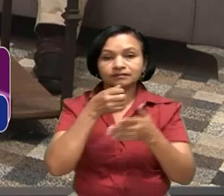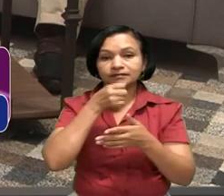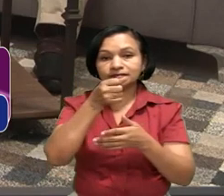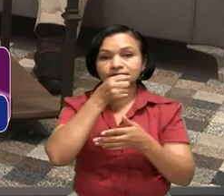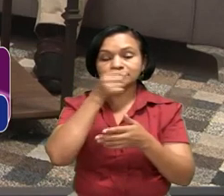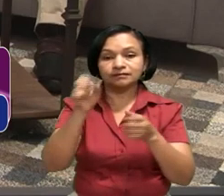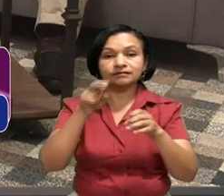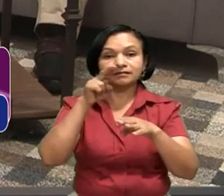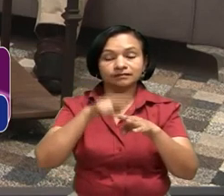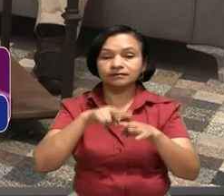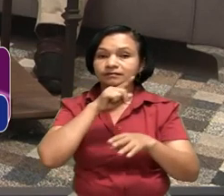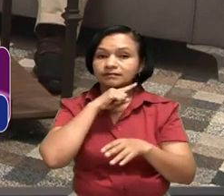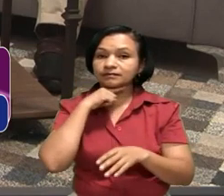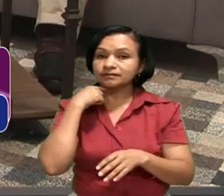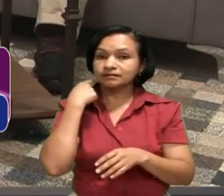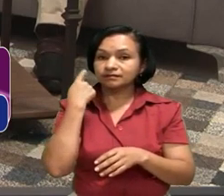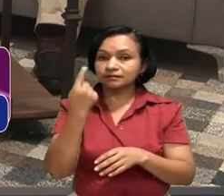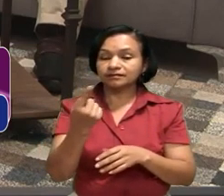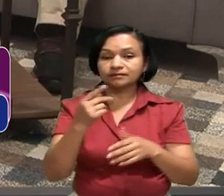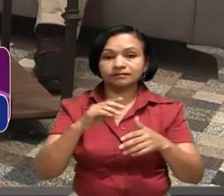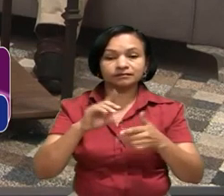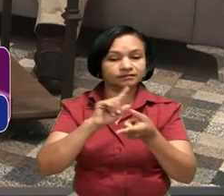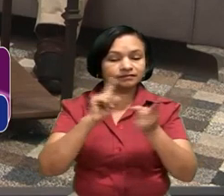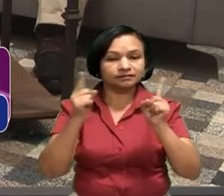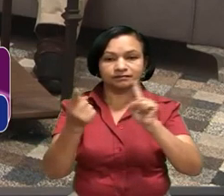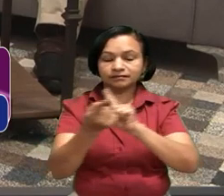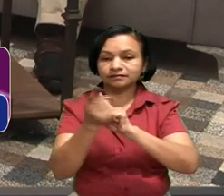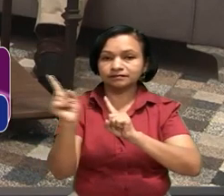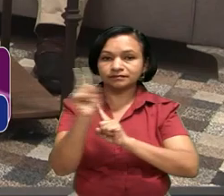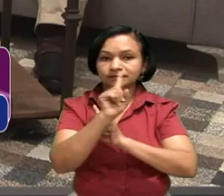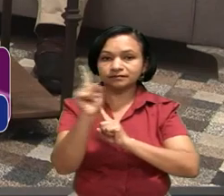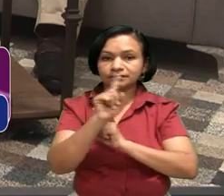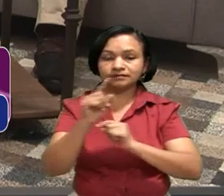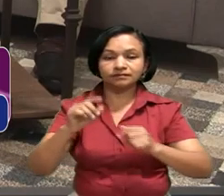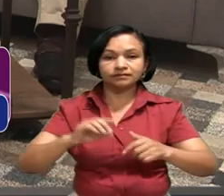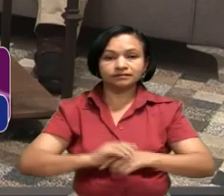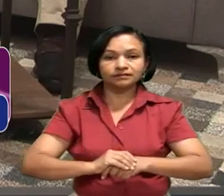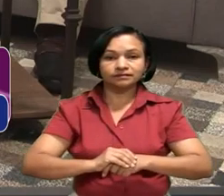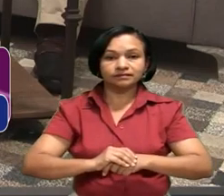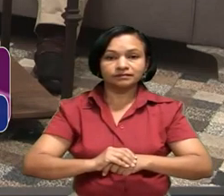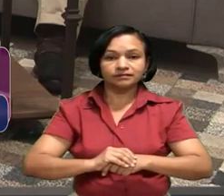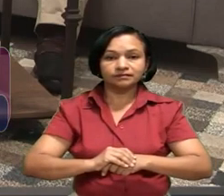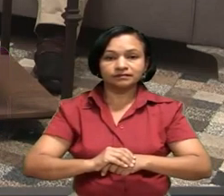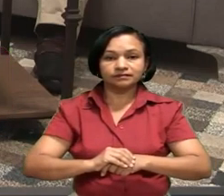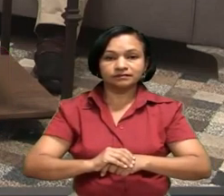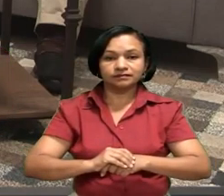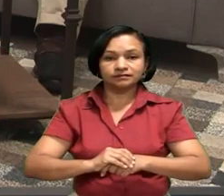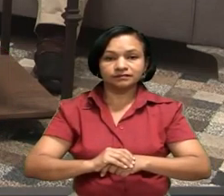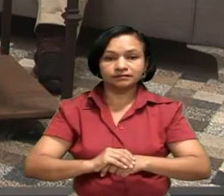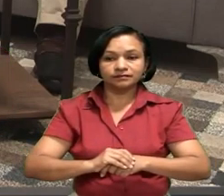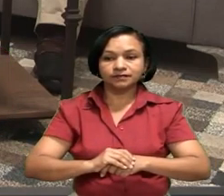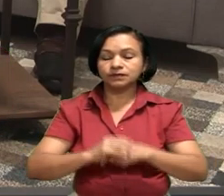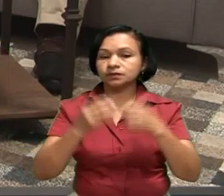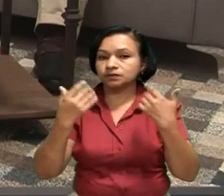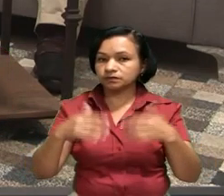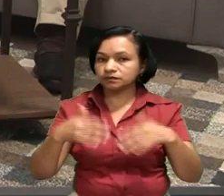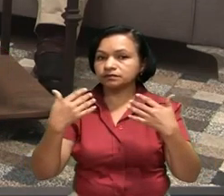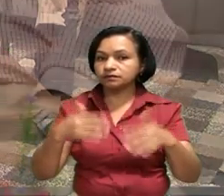una realidad inminente y que no va a cambiar bueno yo creo que es una es un gran reto